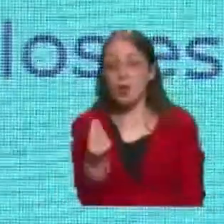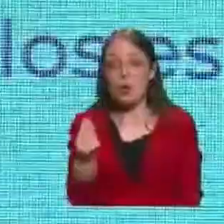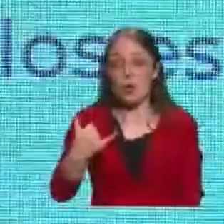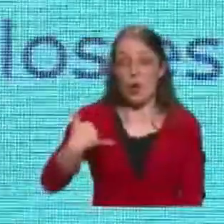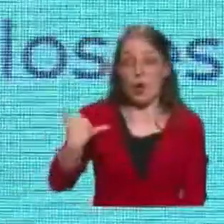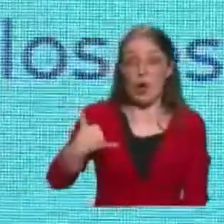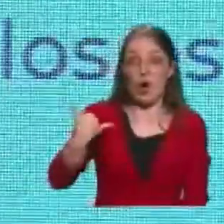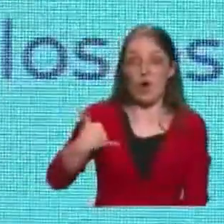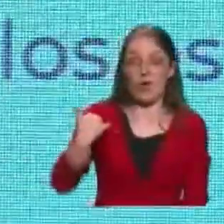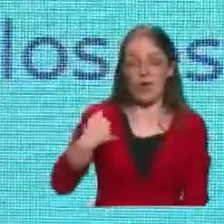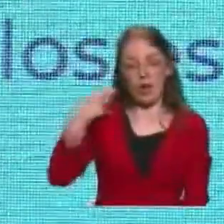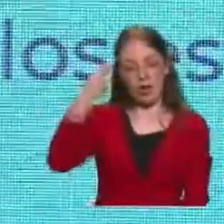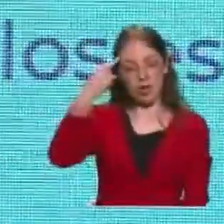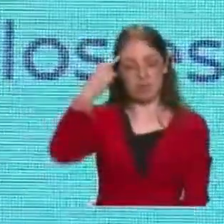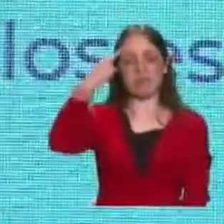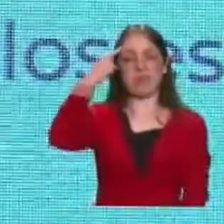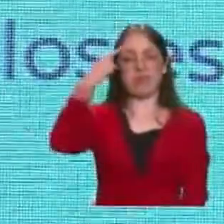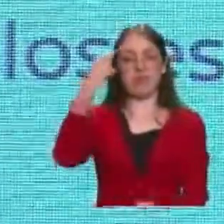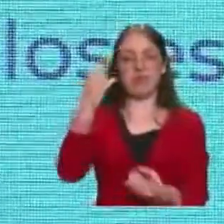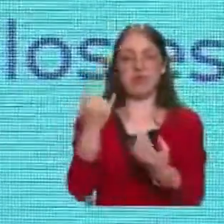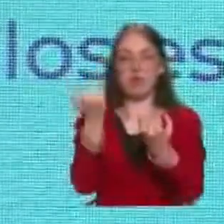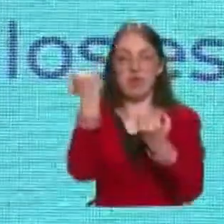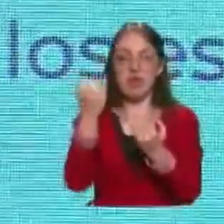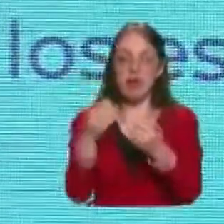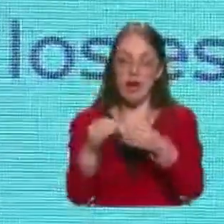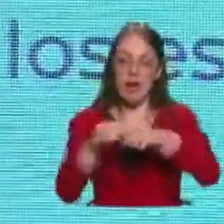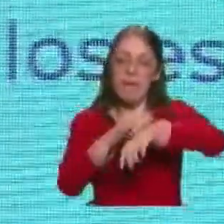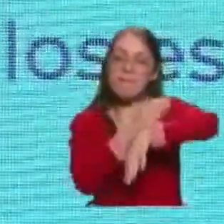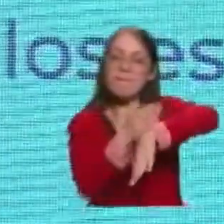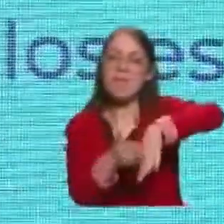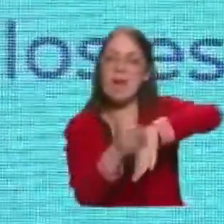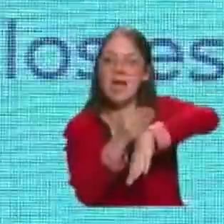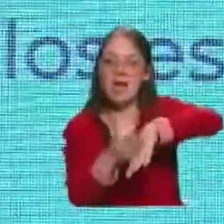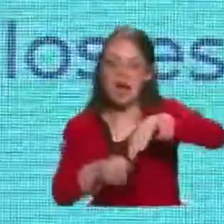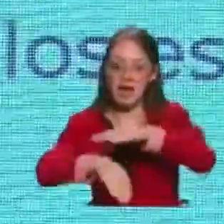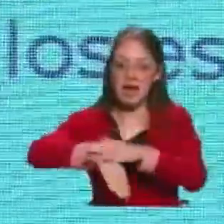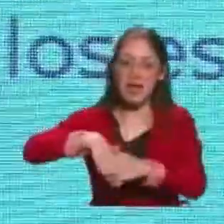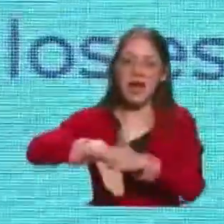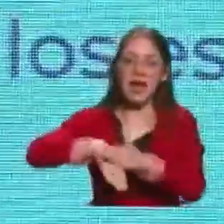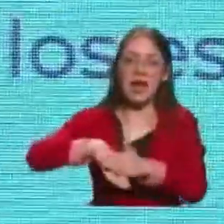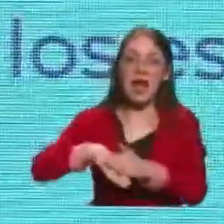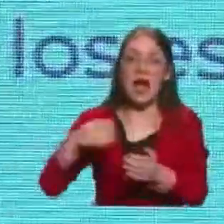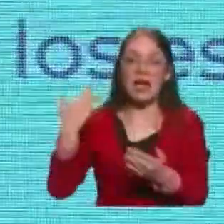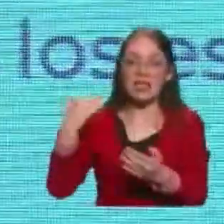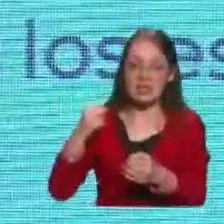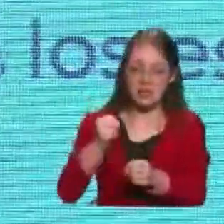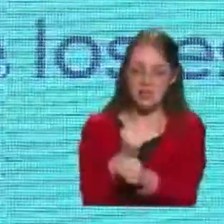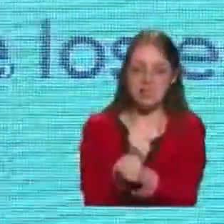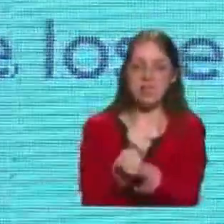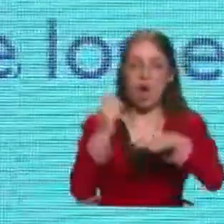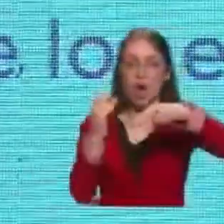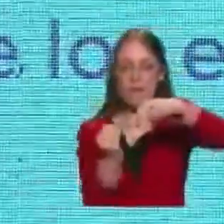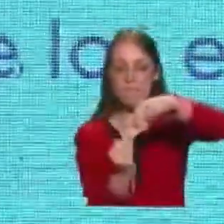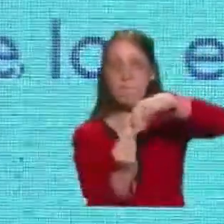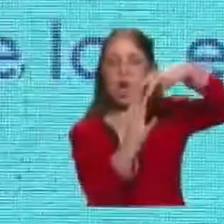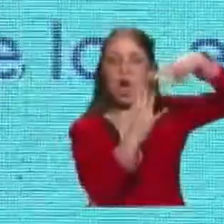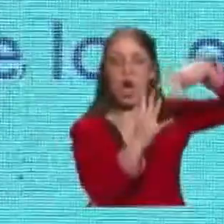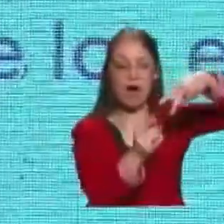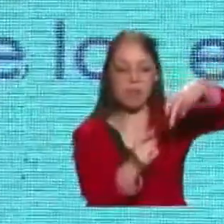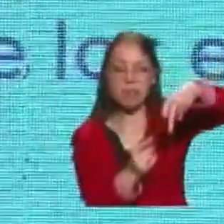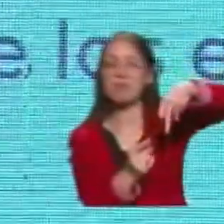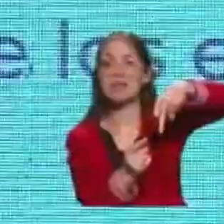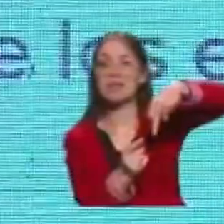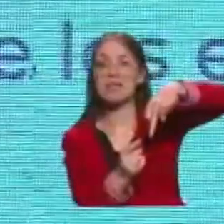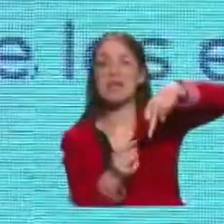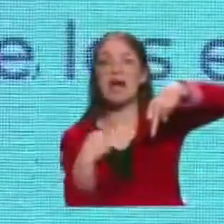creó las primeras piernas robóticas antiminas incluso la cuarta brigada y el ejército ya se reunió con jóvenes no estamos